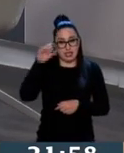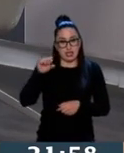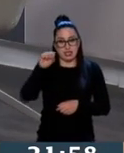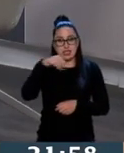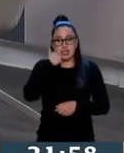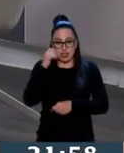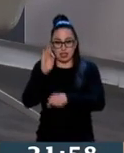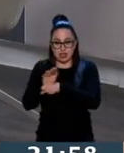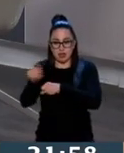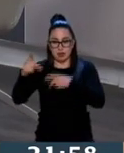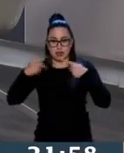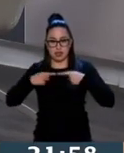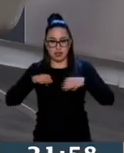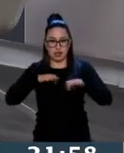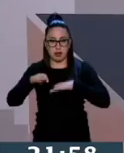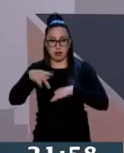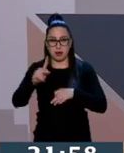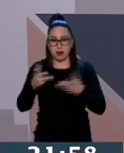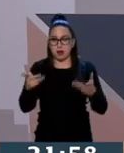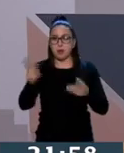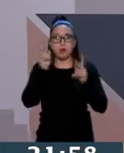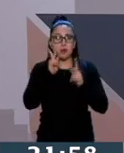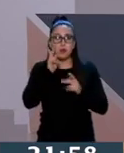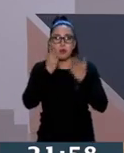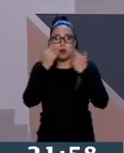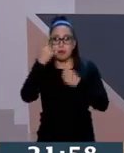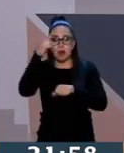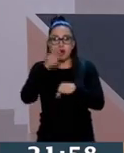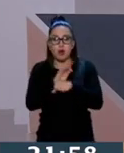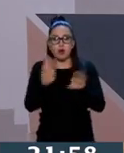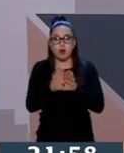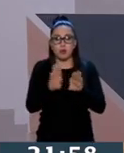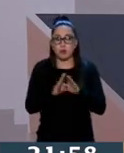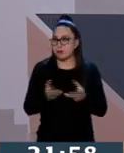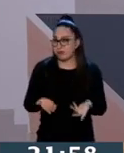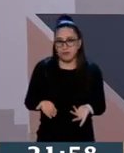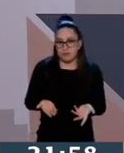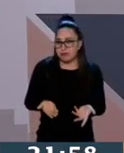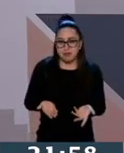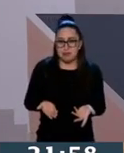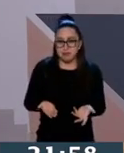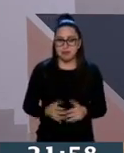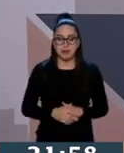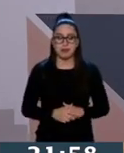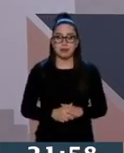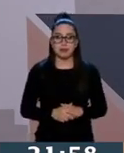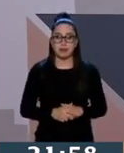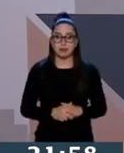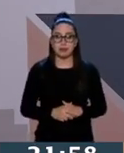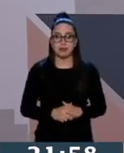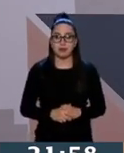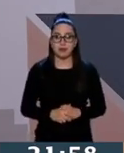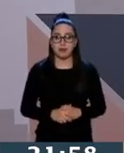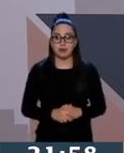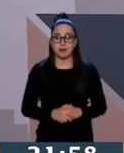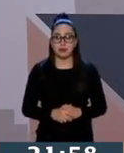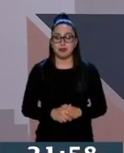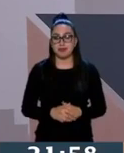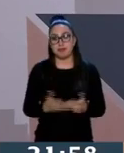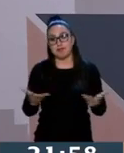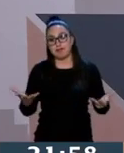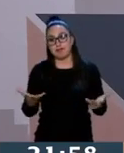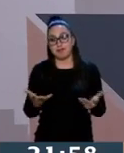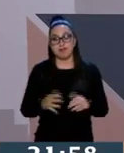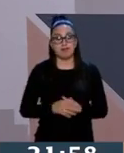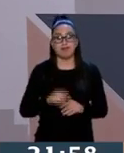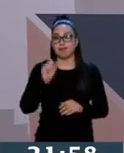al trabajador, pero no tiene ninguna evidencia para hacerlo. Él sí no tiene ninguna evidencia. Y además, sobra